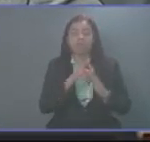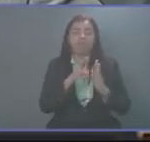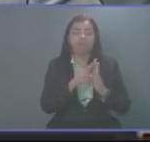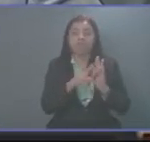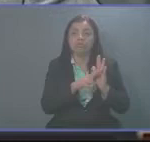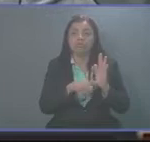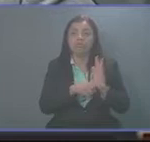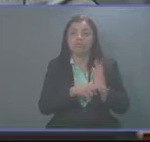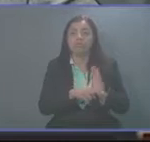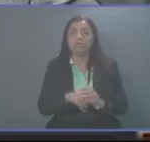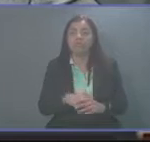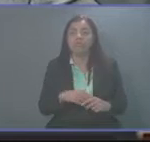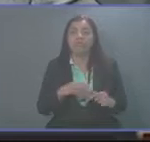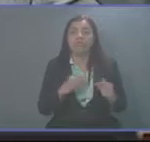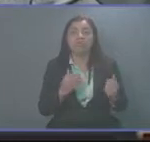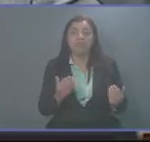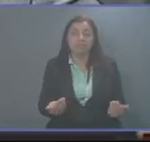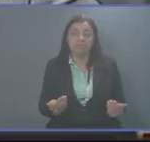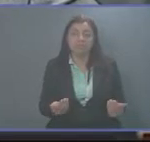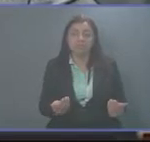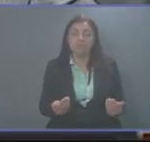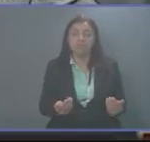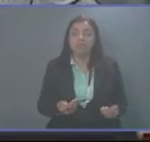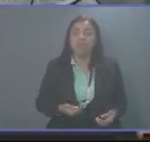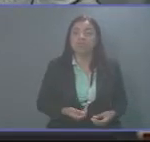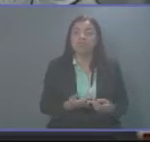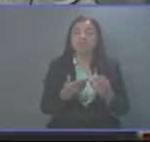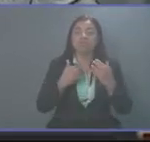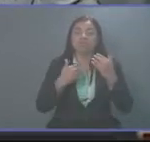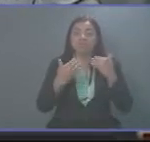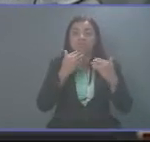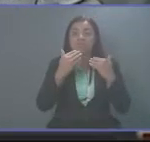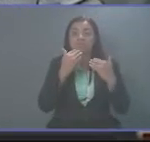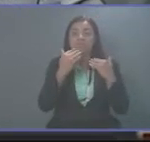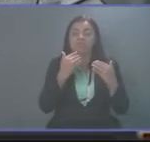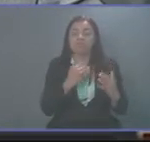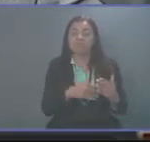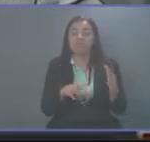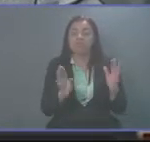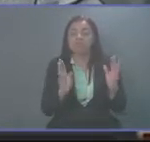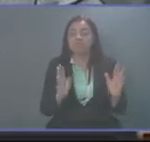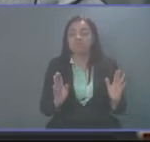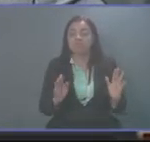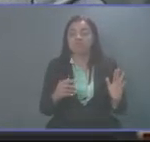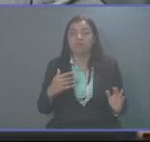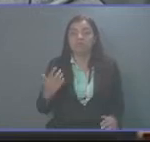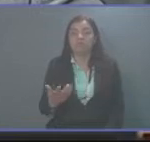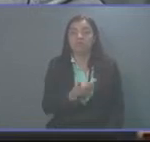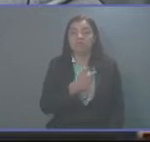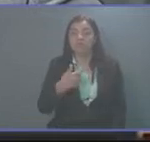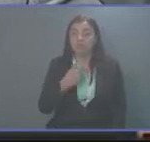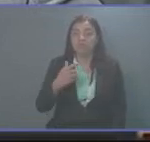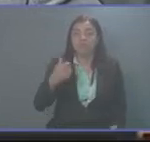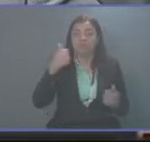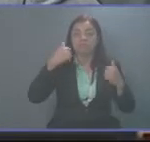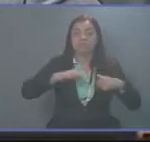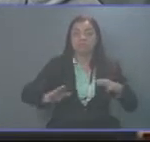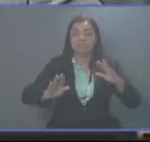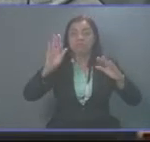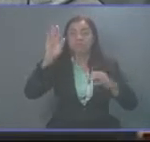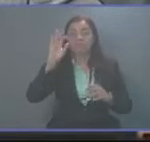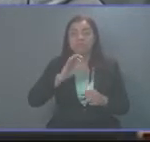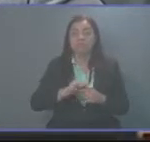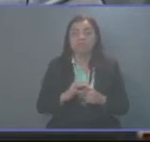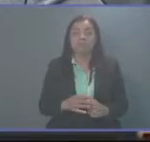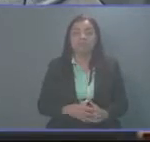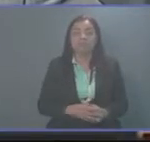reglamento. Y por eso es que estamos señalando nosotros que no vamos a votar o nos vamos a